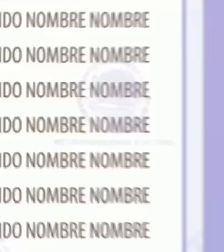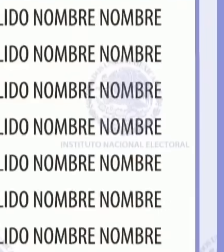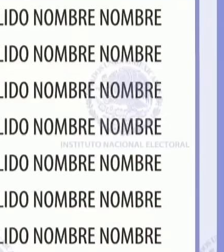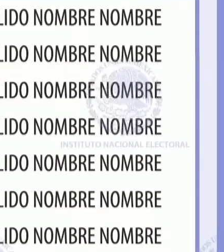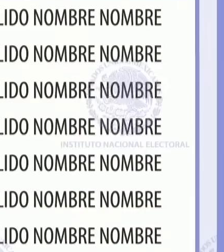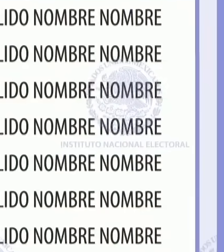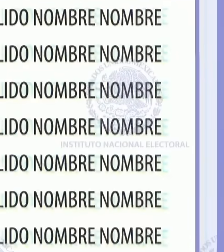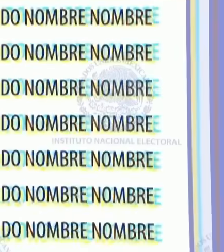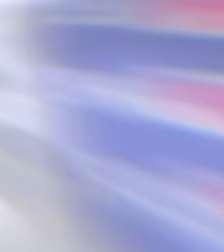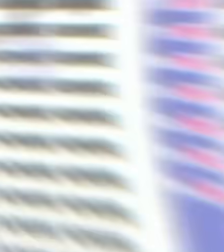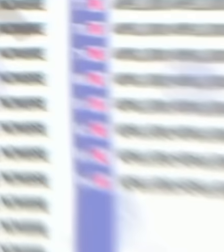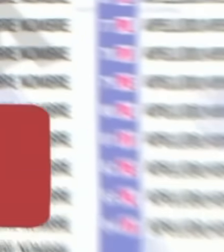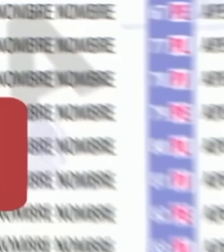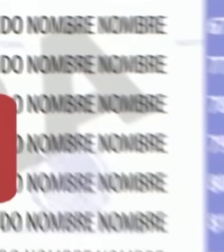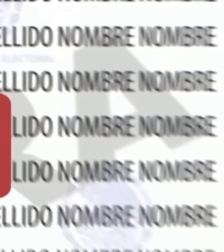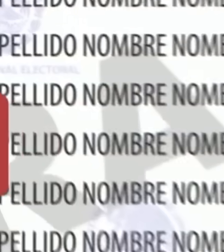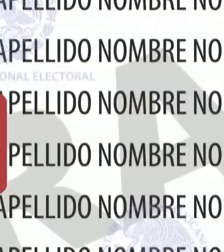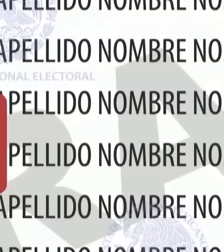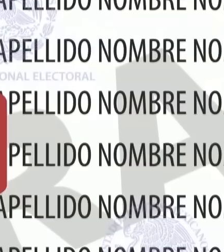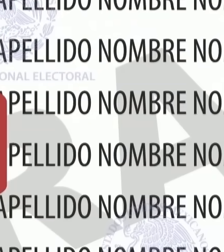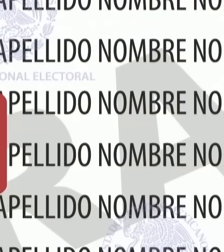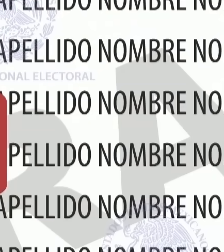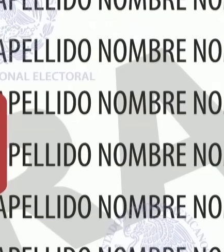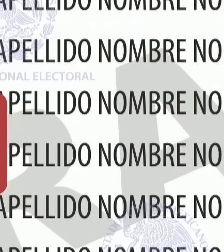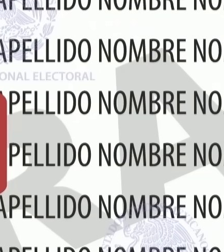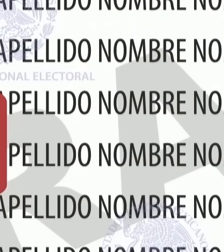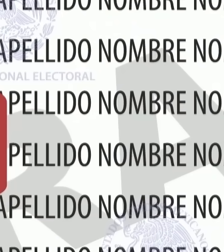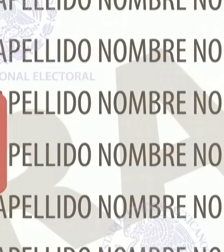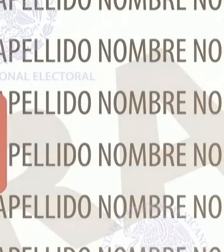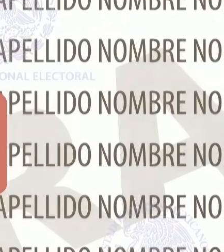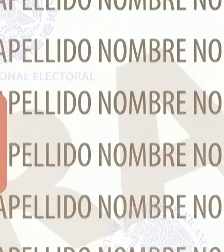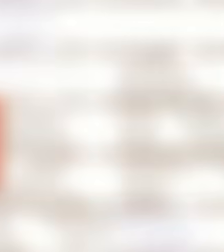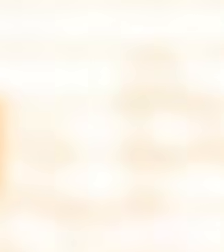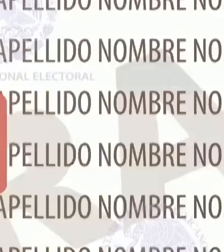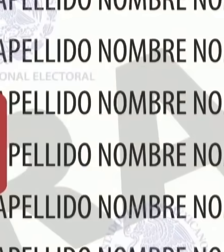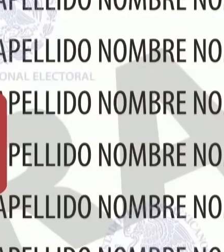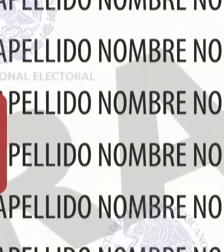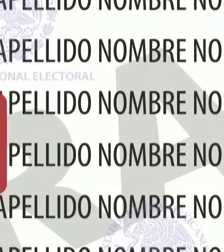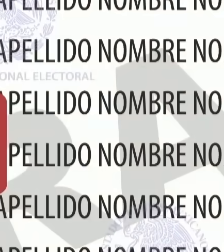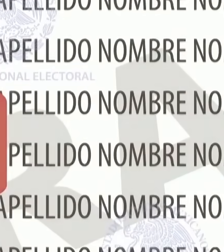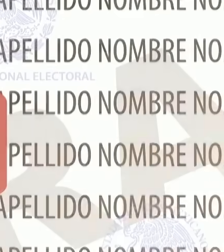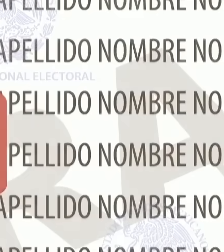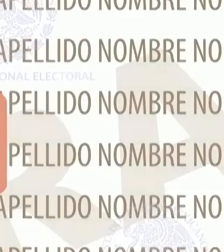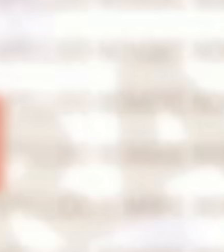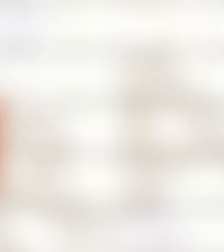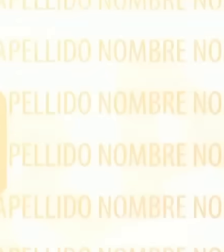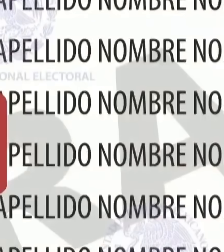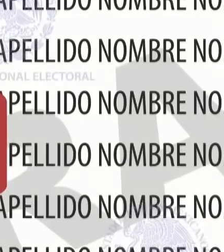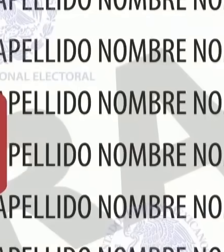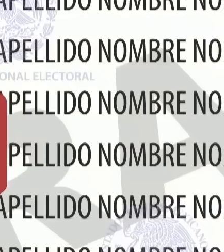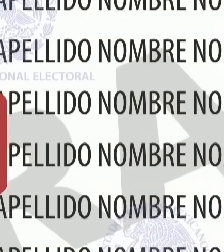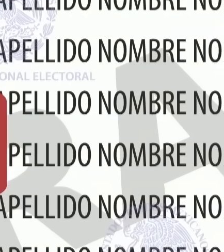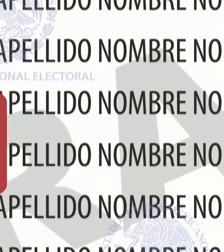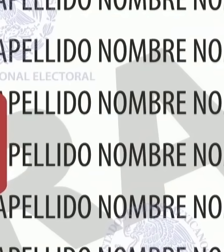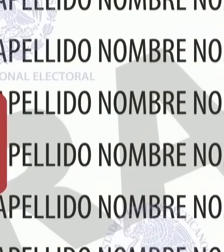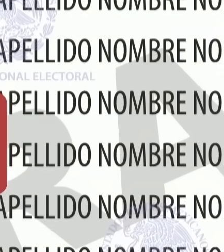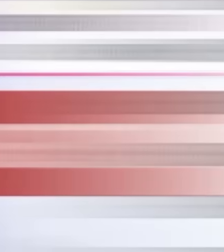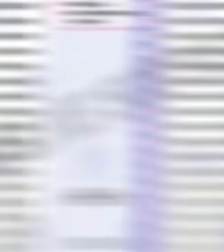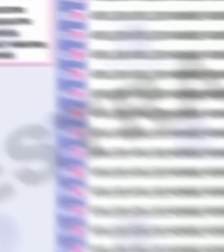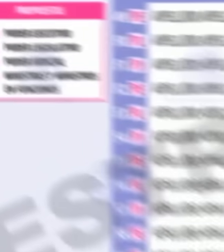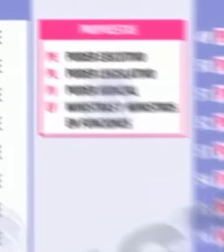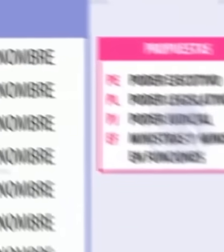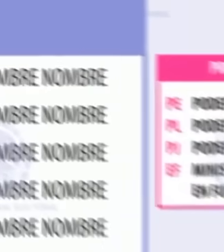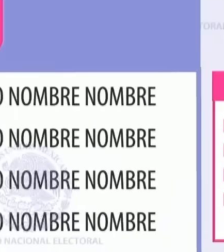derecho a los hombres también. Y junto a su nombre tú vas a mirar qué poder los postuló para este gran